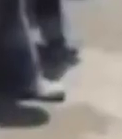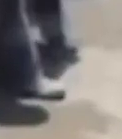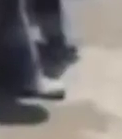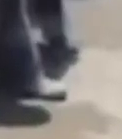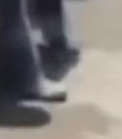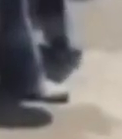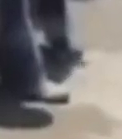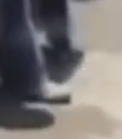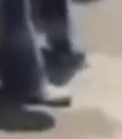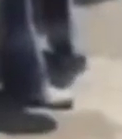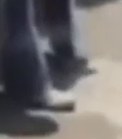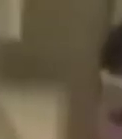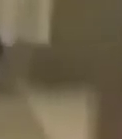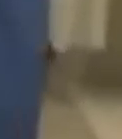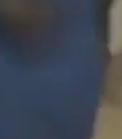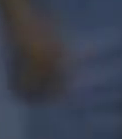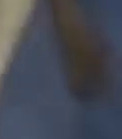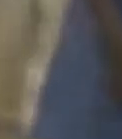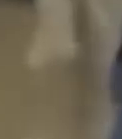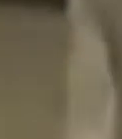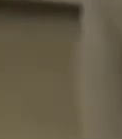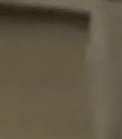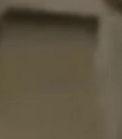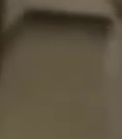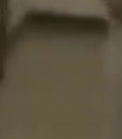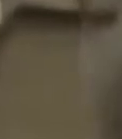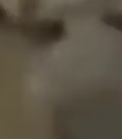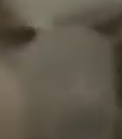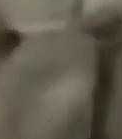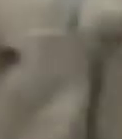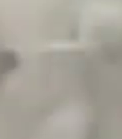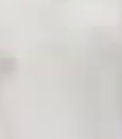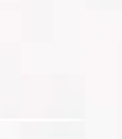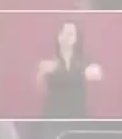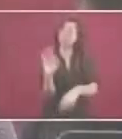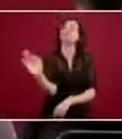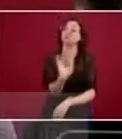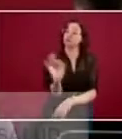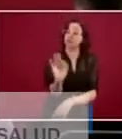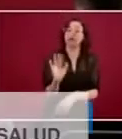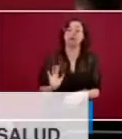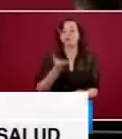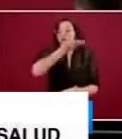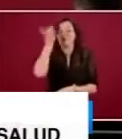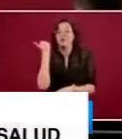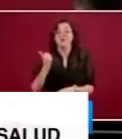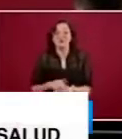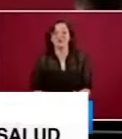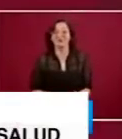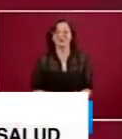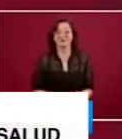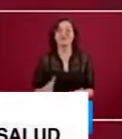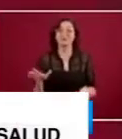internacional estima que se puede dar un rebrote de coronavirus combinado con la temporada de influenza. No se descarta por la semejanza que